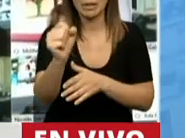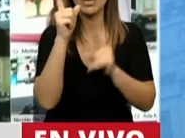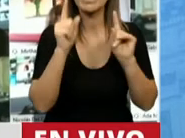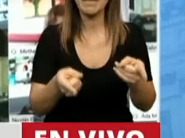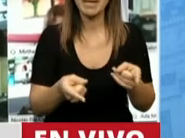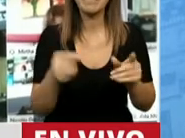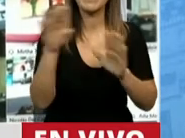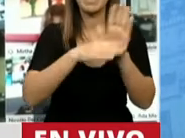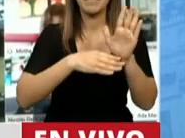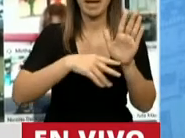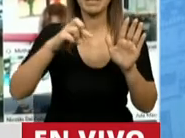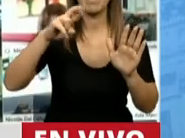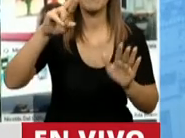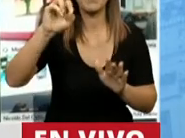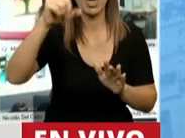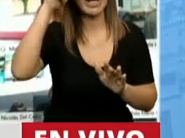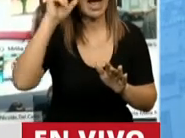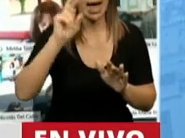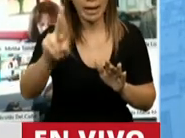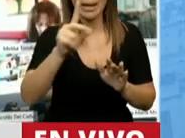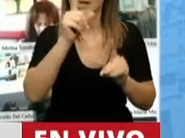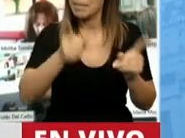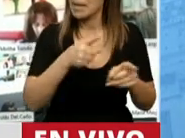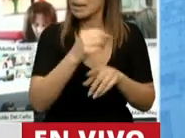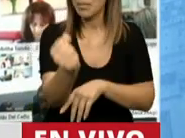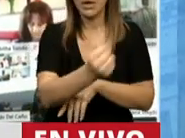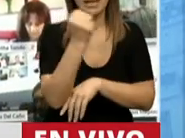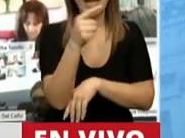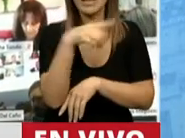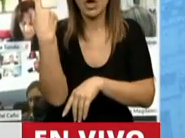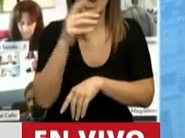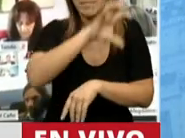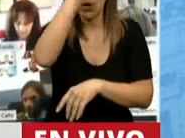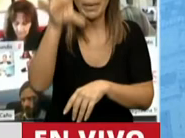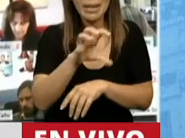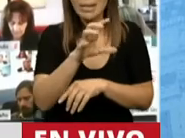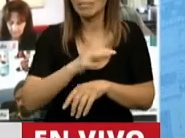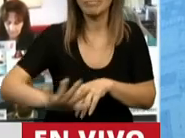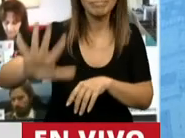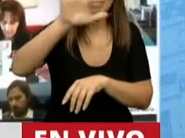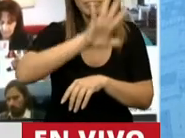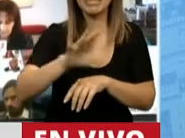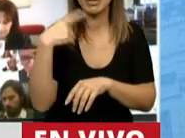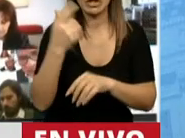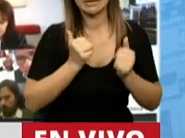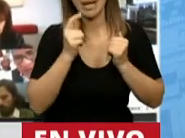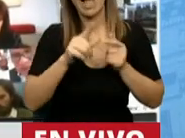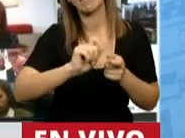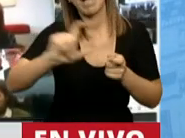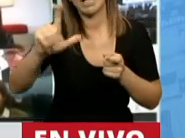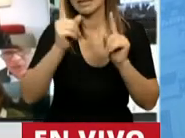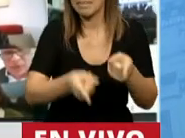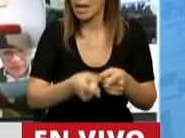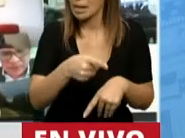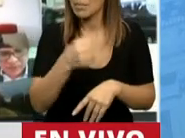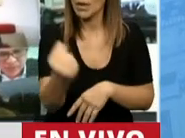plan Procrear me parece que es para destacar, es algo que las provincias en todo el país estábamos aguardando. En este